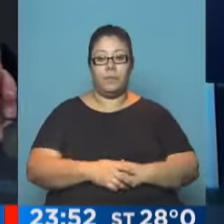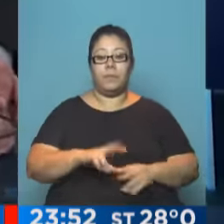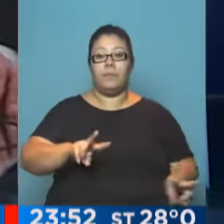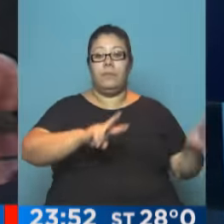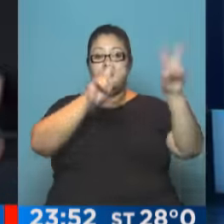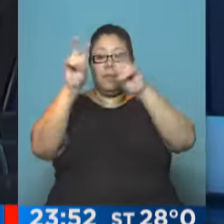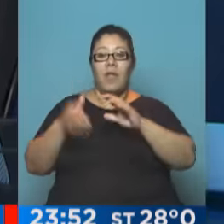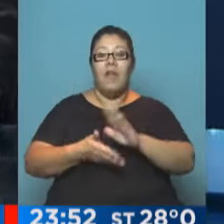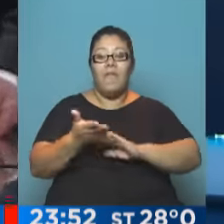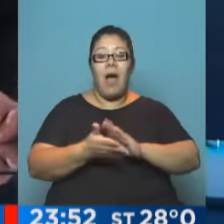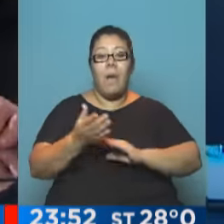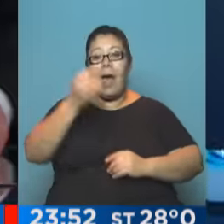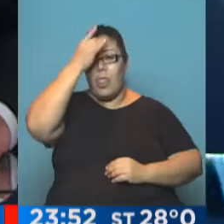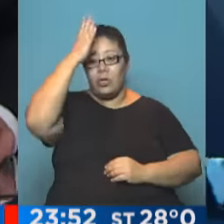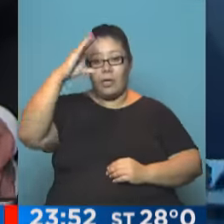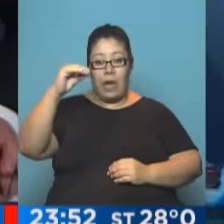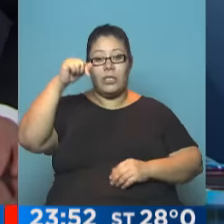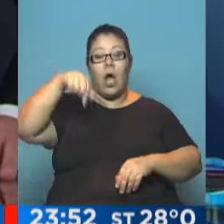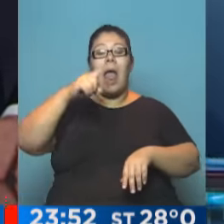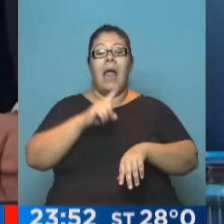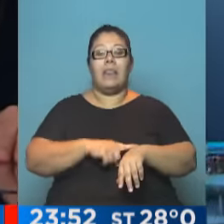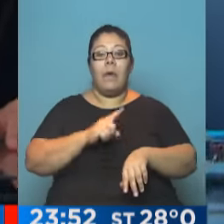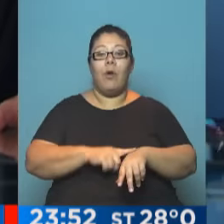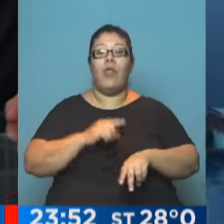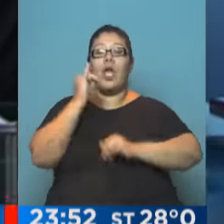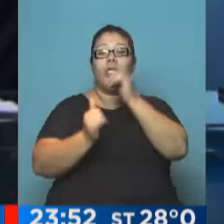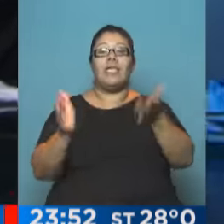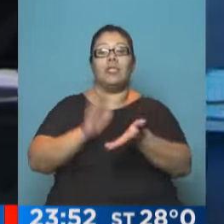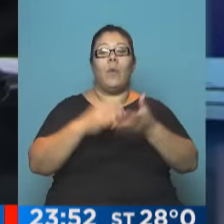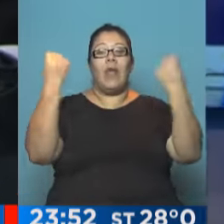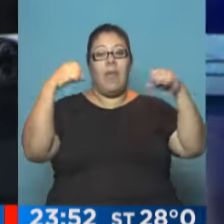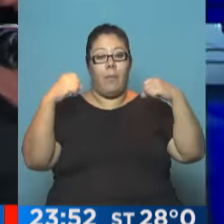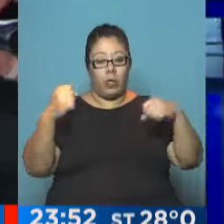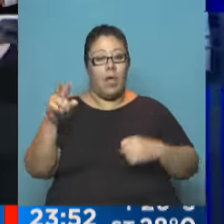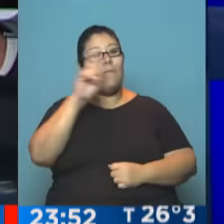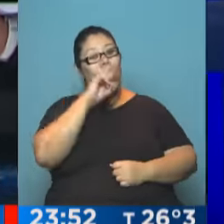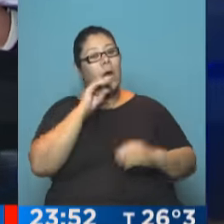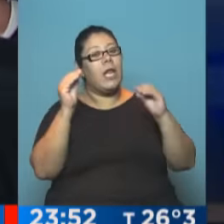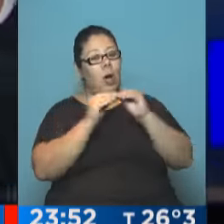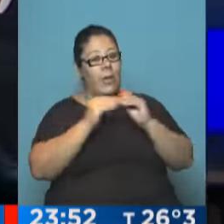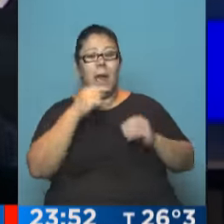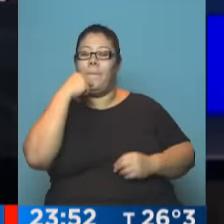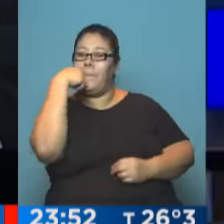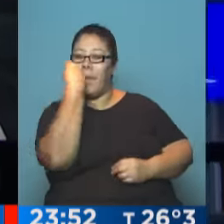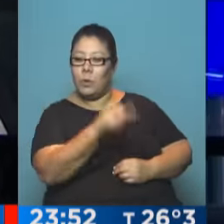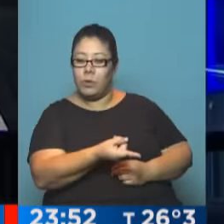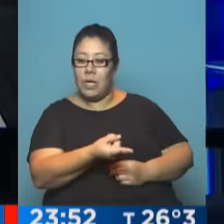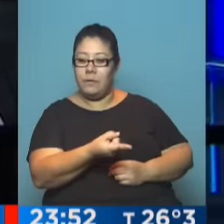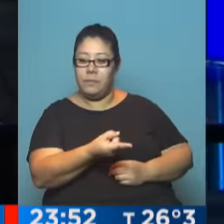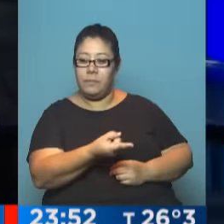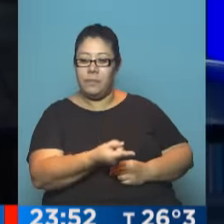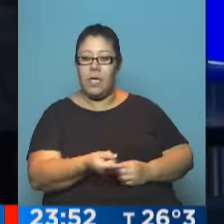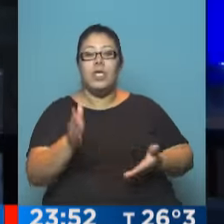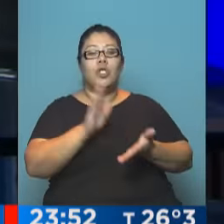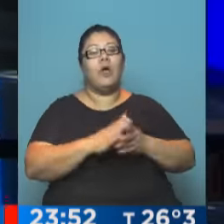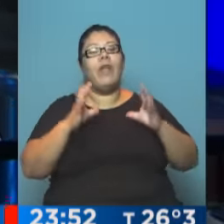Estamos a 8 minutos de la medianoche, tiempo de entrar en nuestra agenda deportiva. Gaby Previtera, una pregunta que muchos se hacen, los que siguen sí. El fútbol,